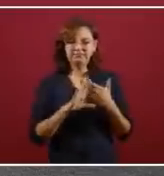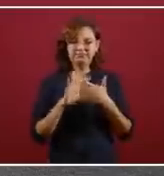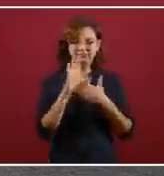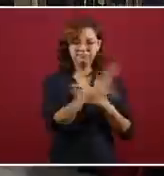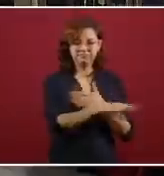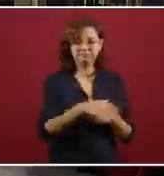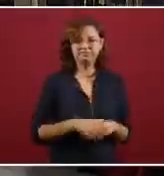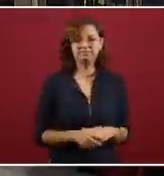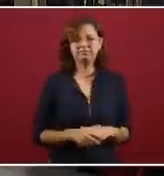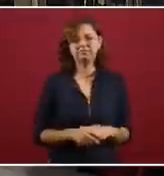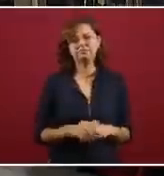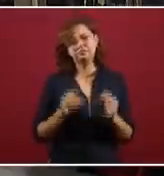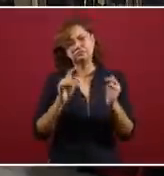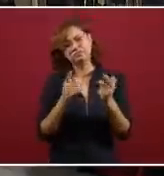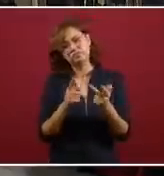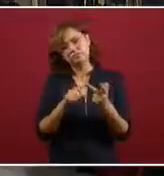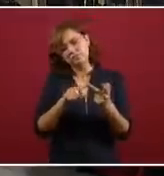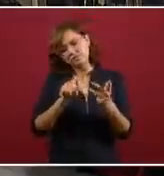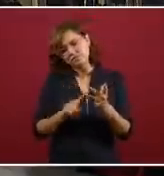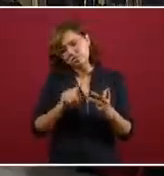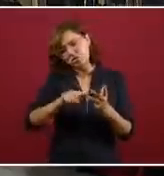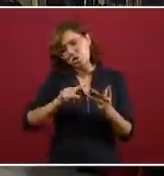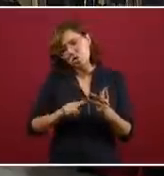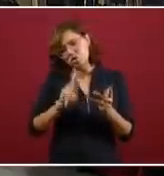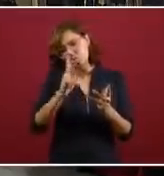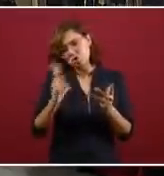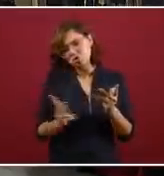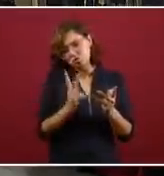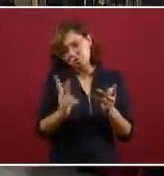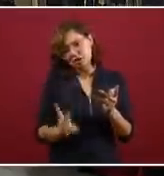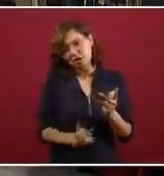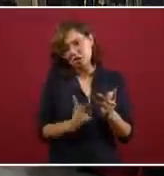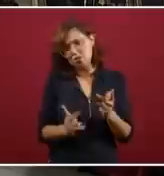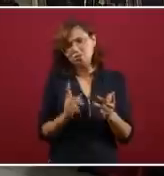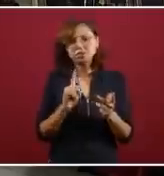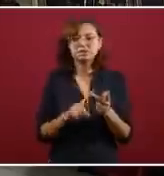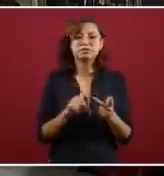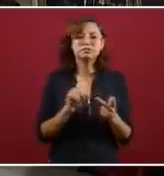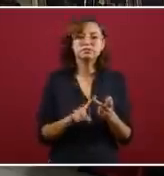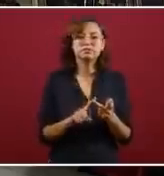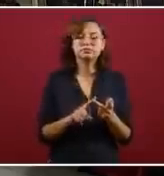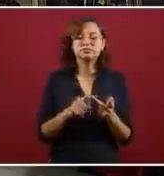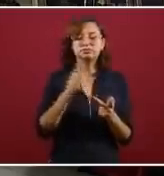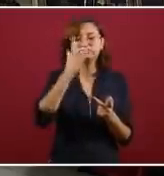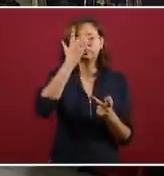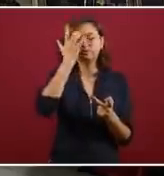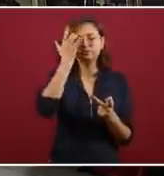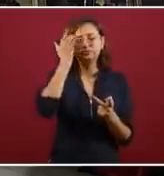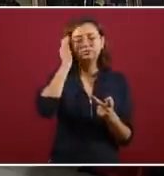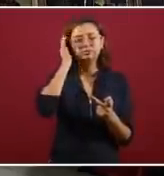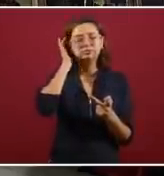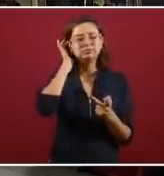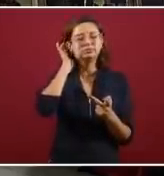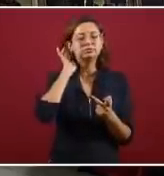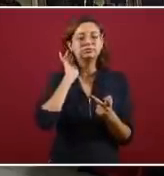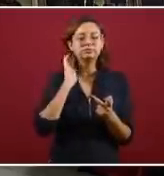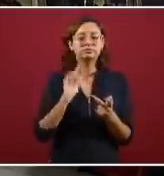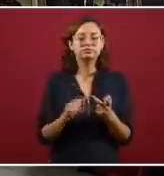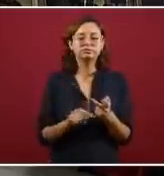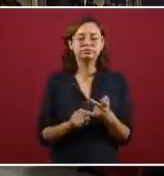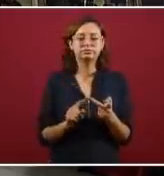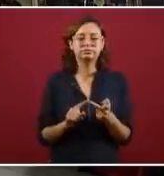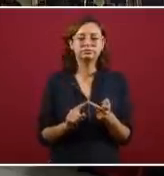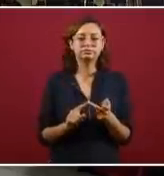ya nada más hacerle otras dos preguntas. Es sobre las empresas que se dieron a conocer que presuntamente